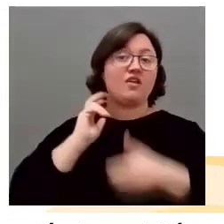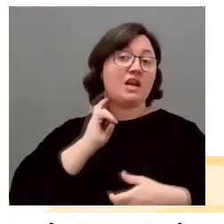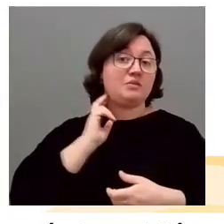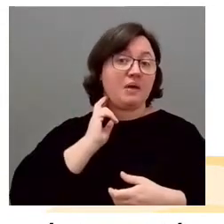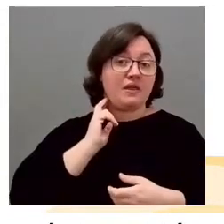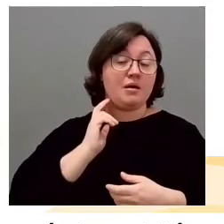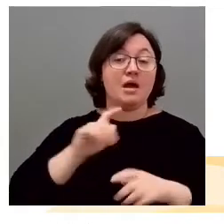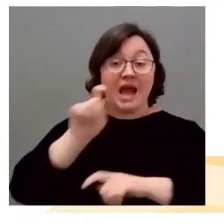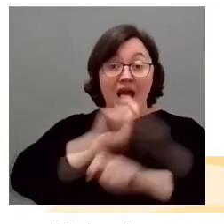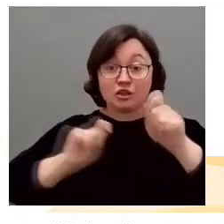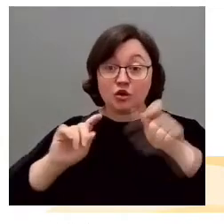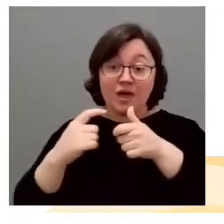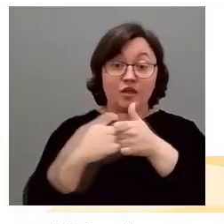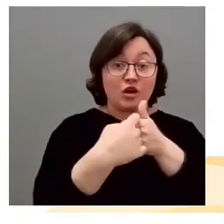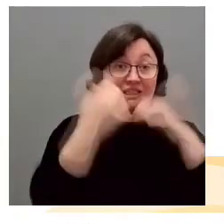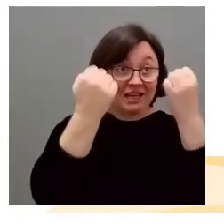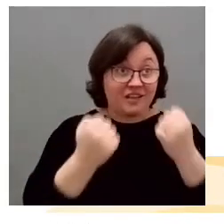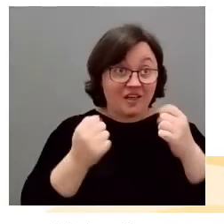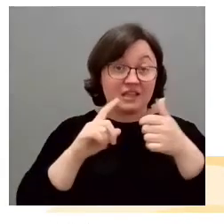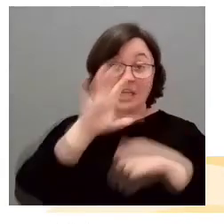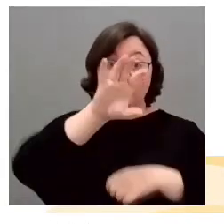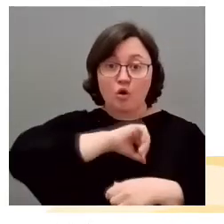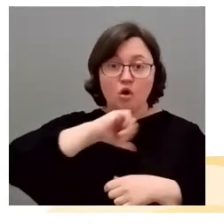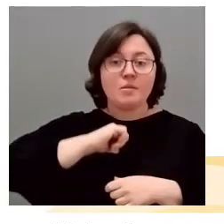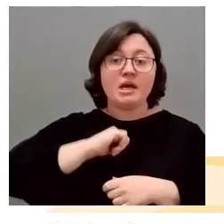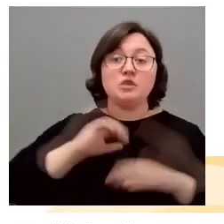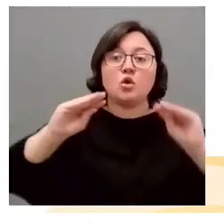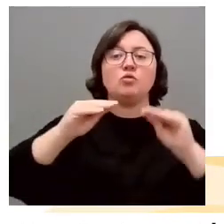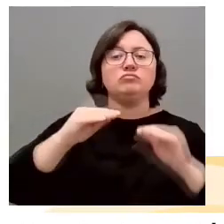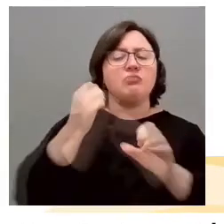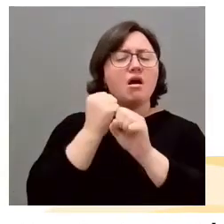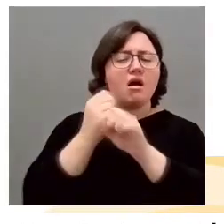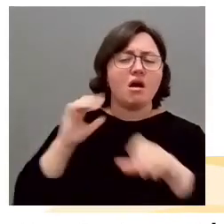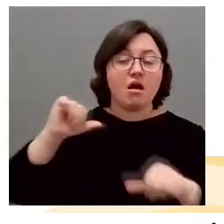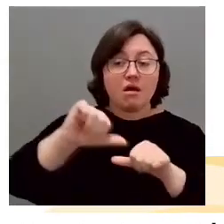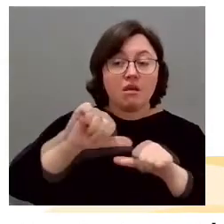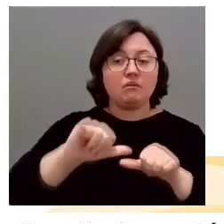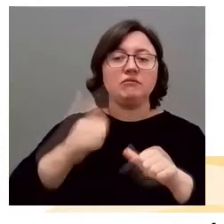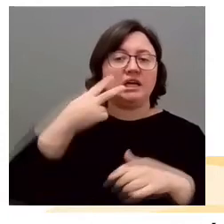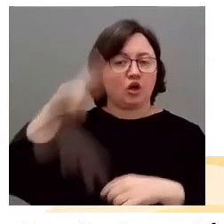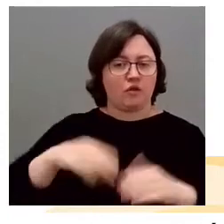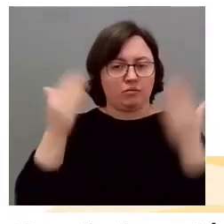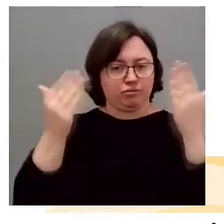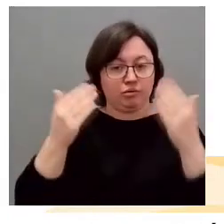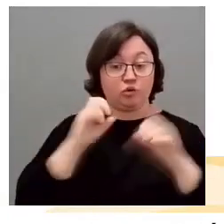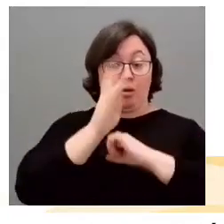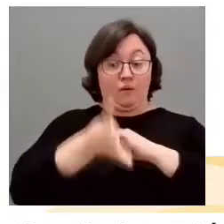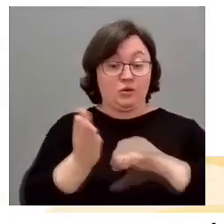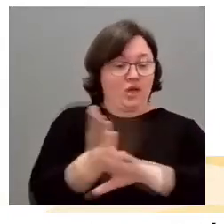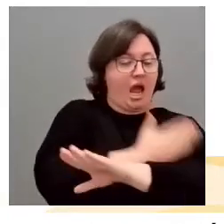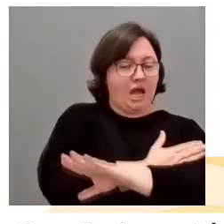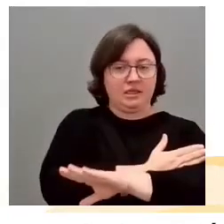como a todas y cada una de las entidades autonómicas que habéis dado apoyo antes de la pandemia, lo habéis hecho siempre,